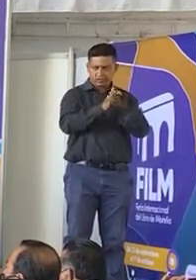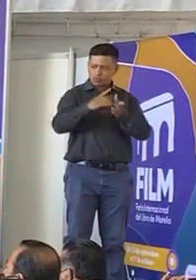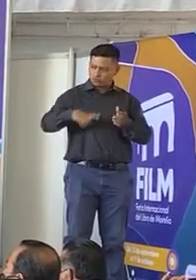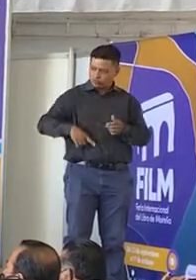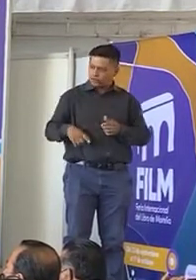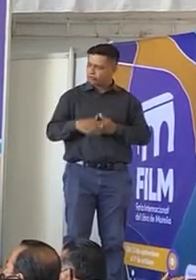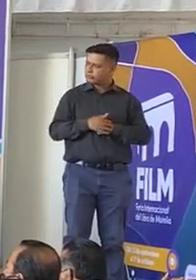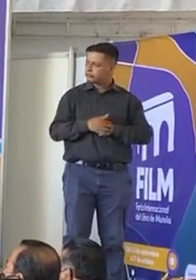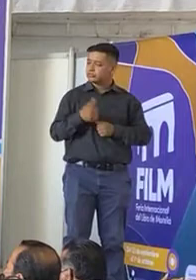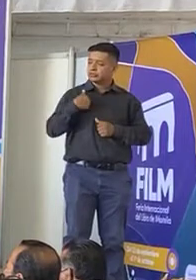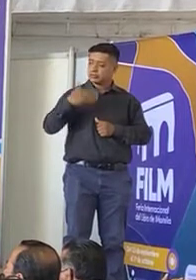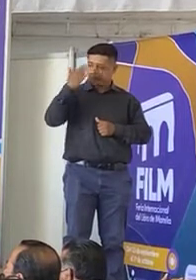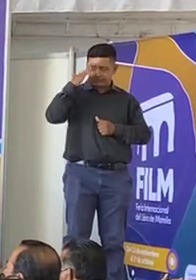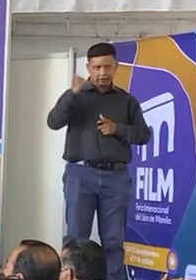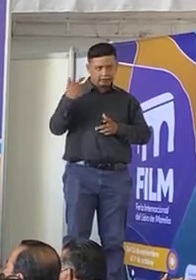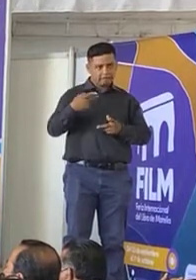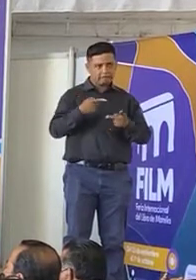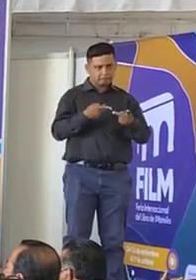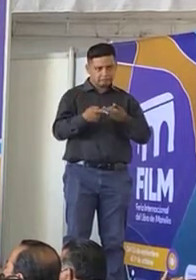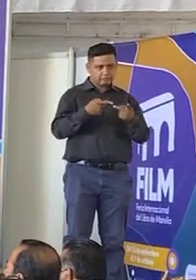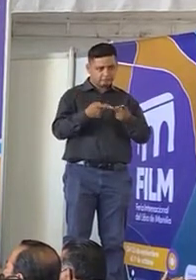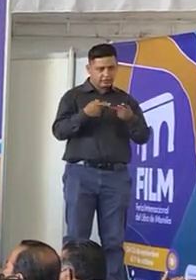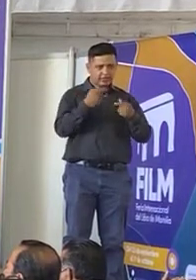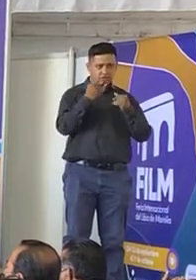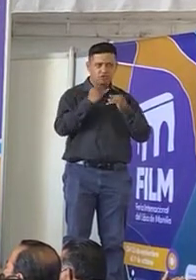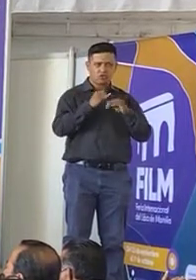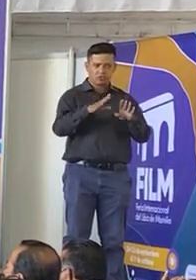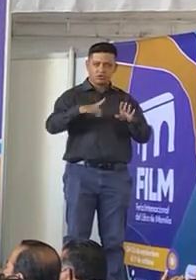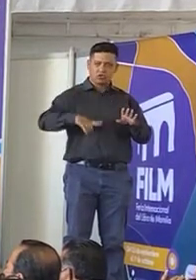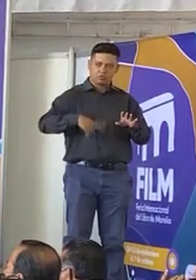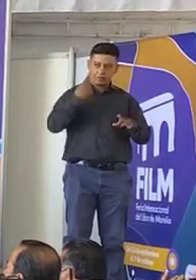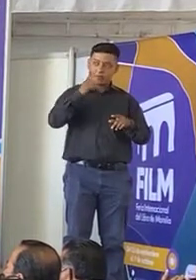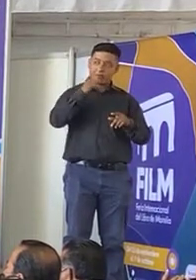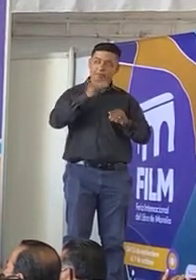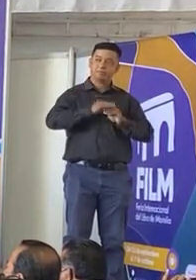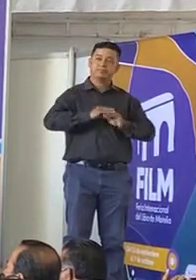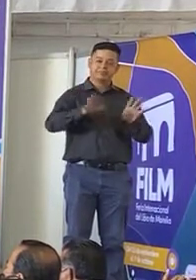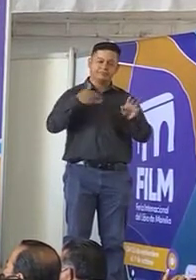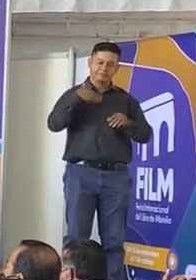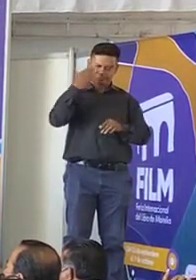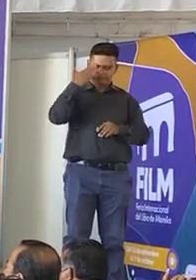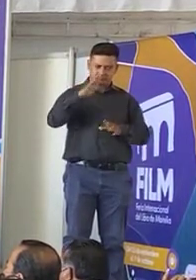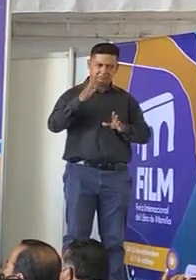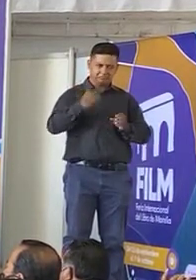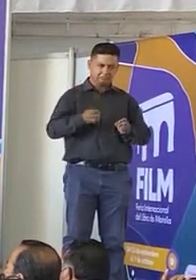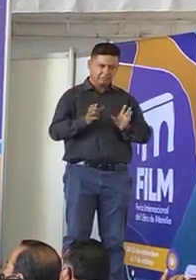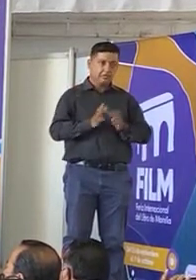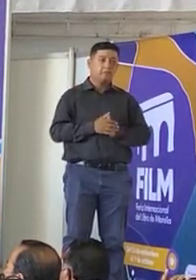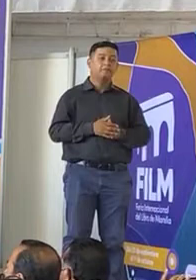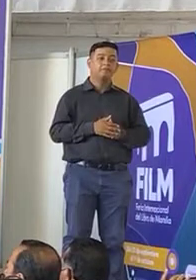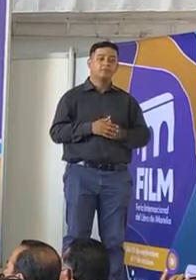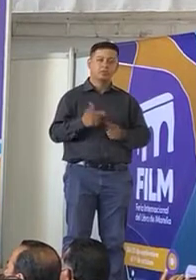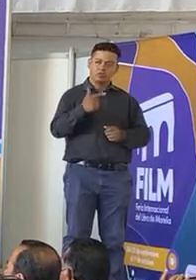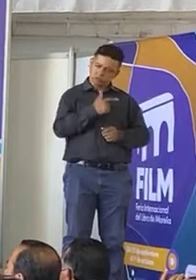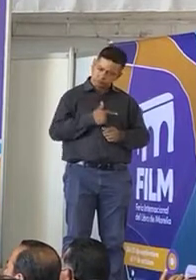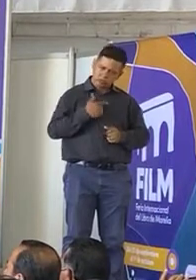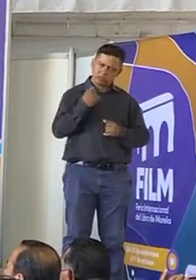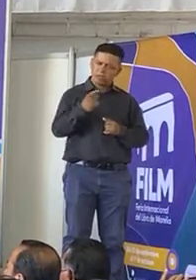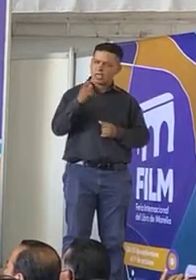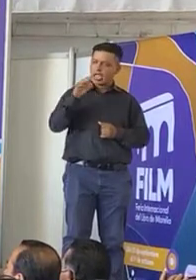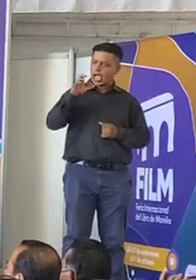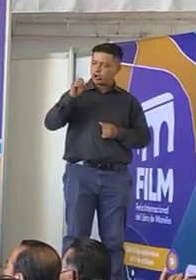está pues preparando su informe de gobierno para el día de mañana. Saludo con mucho gusto a Carlos